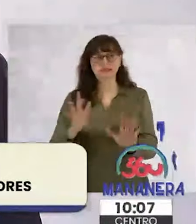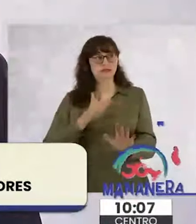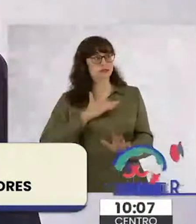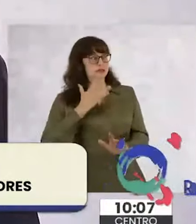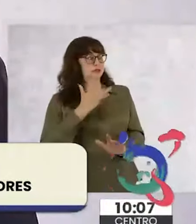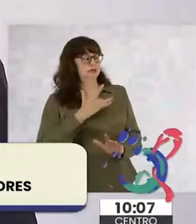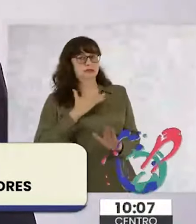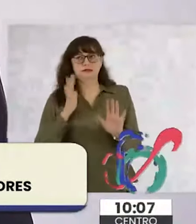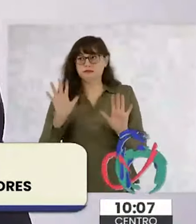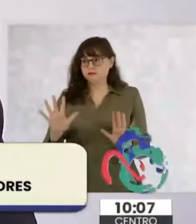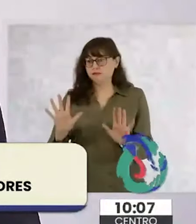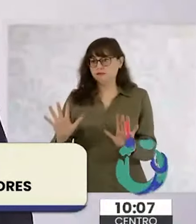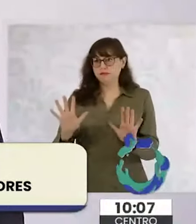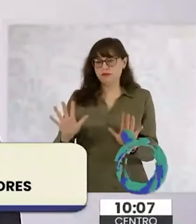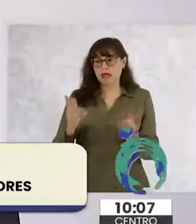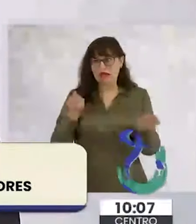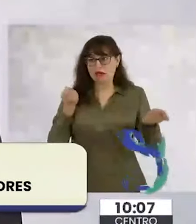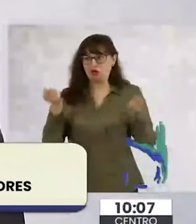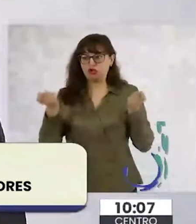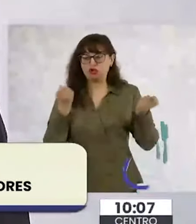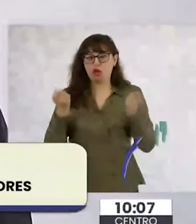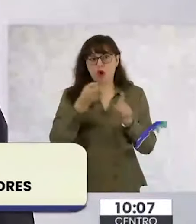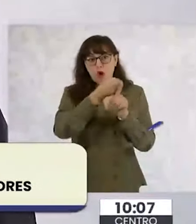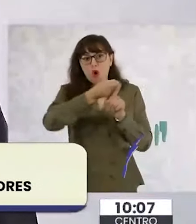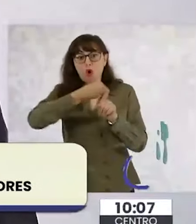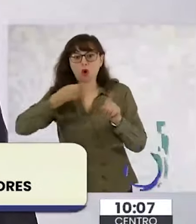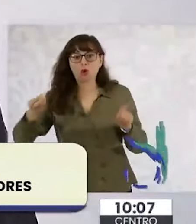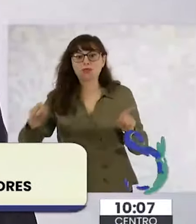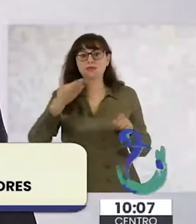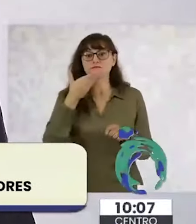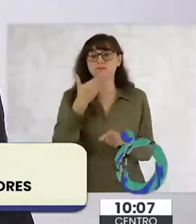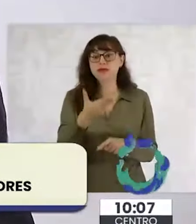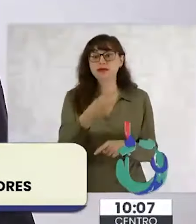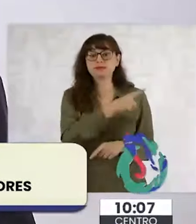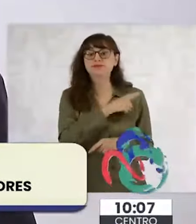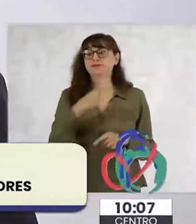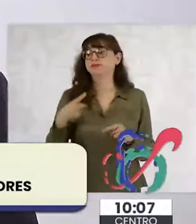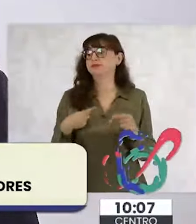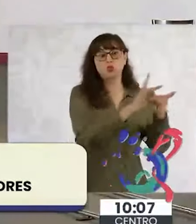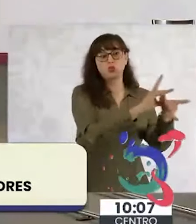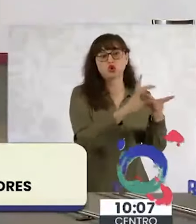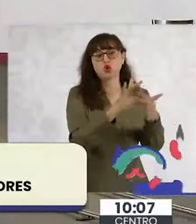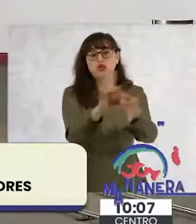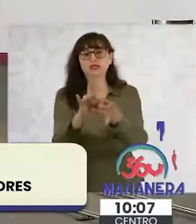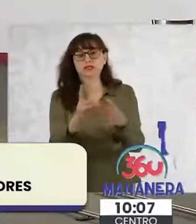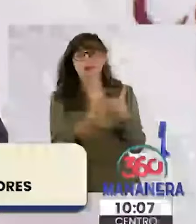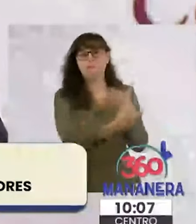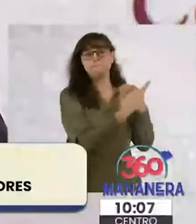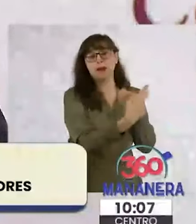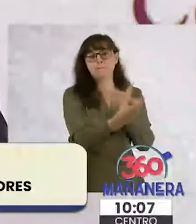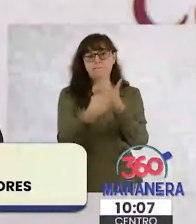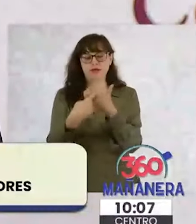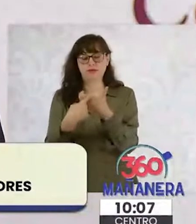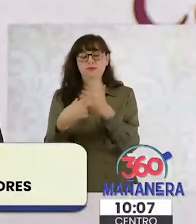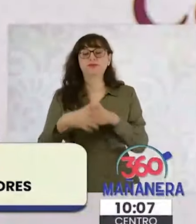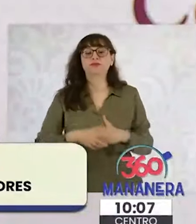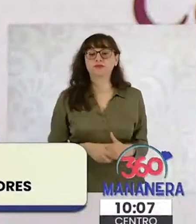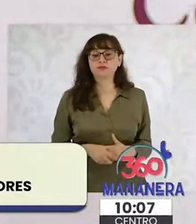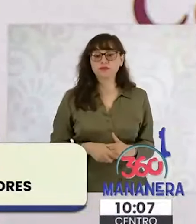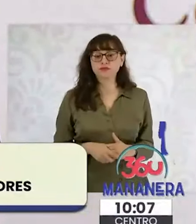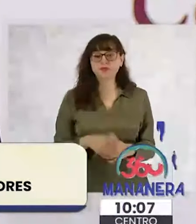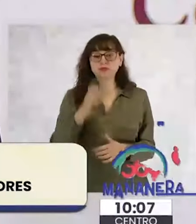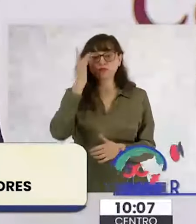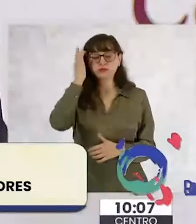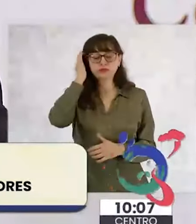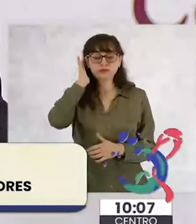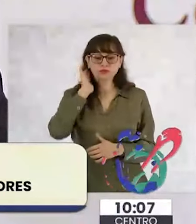fuerzas para poder contender mejor con esas crisis financieras globales sus miembros